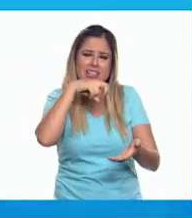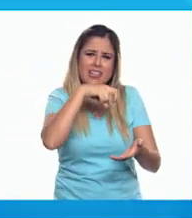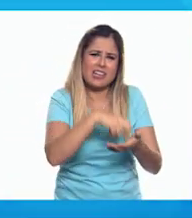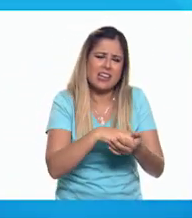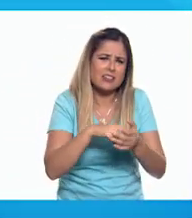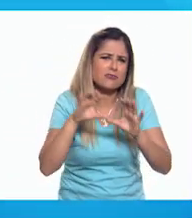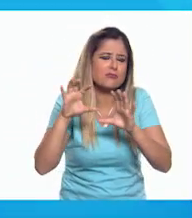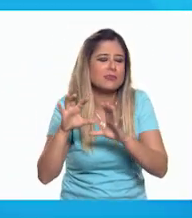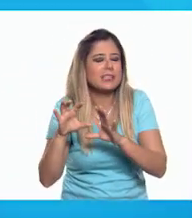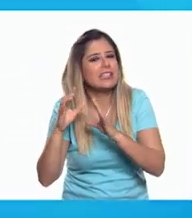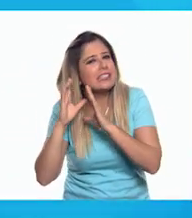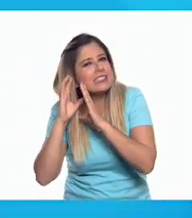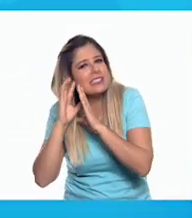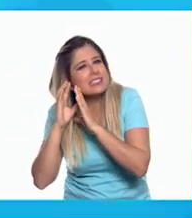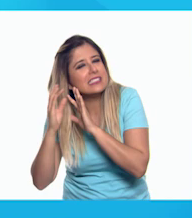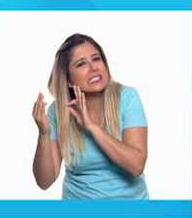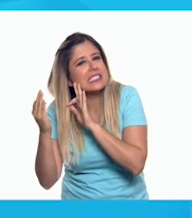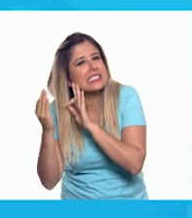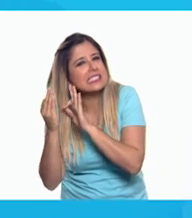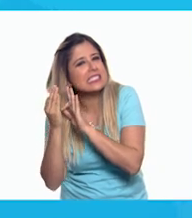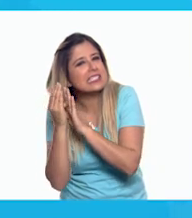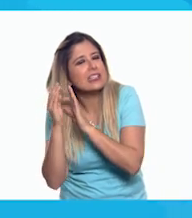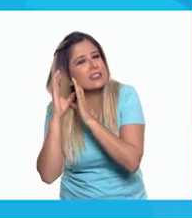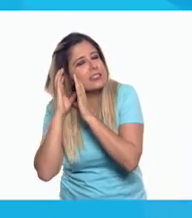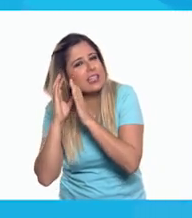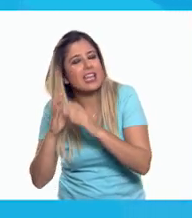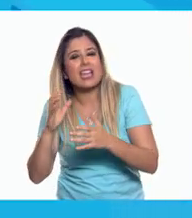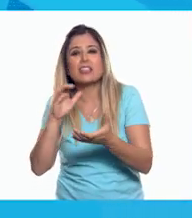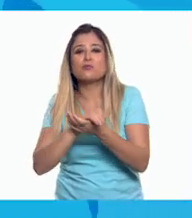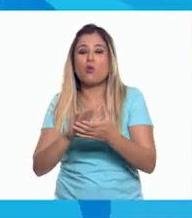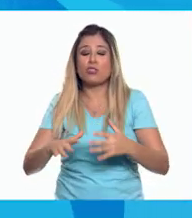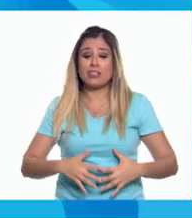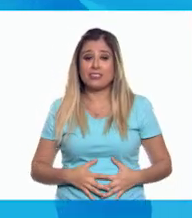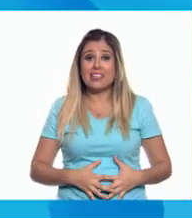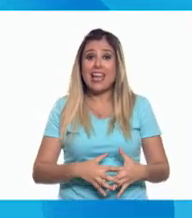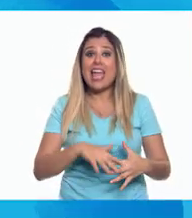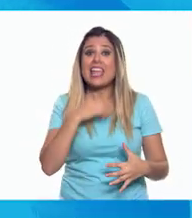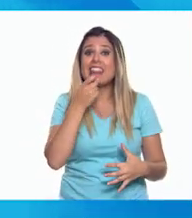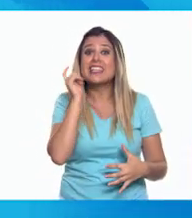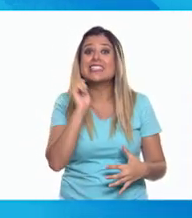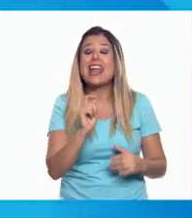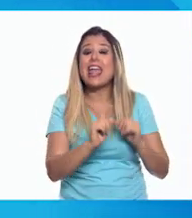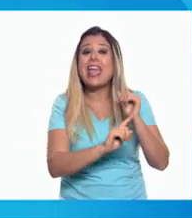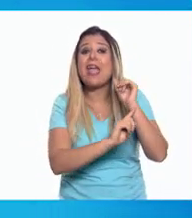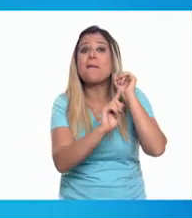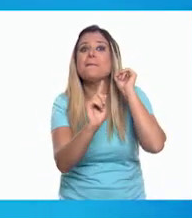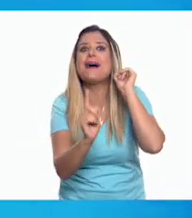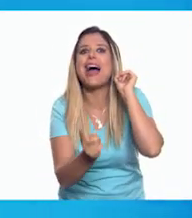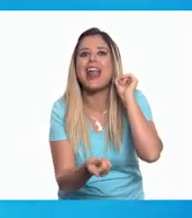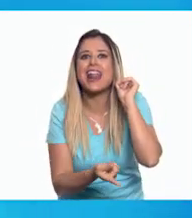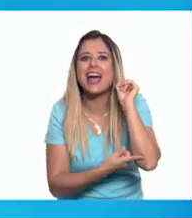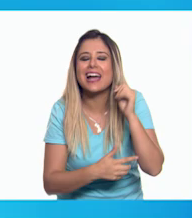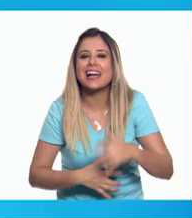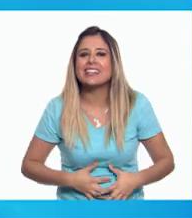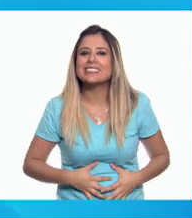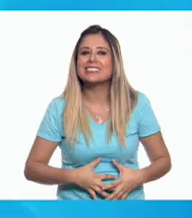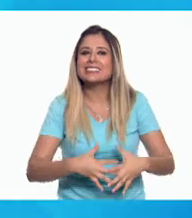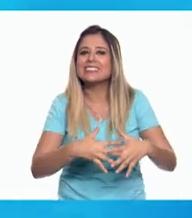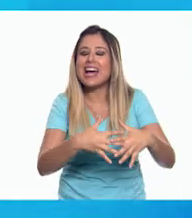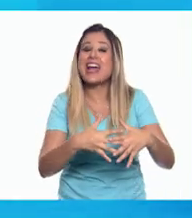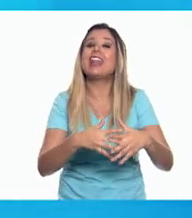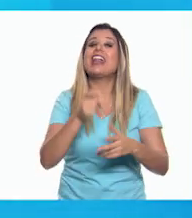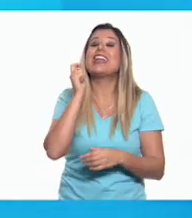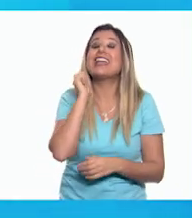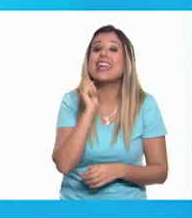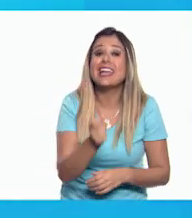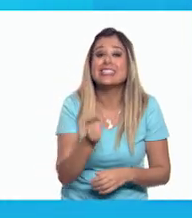arrodillado escuchando muy de cerca el vientre de su esposa, lo cual quiere decir que está embarazada. Está embarazada. Quiere decir, Eric,